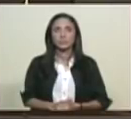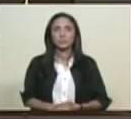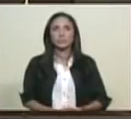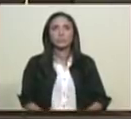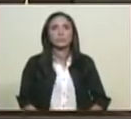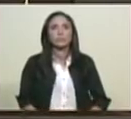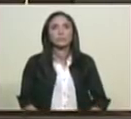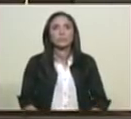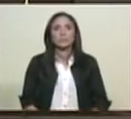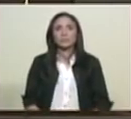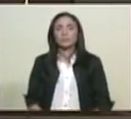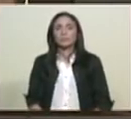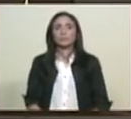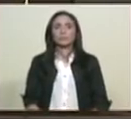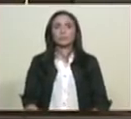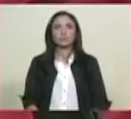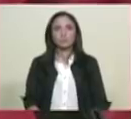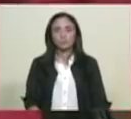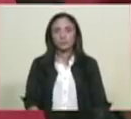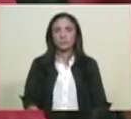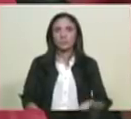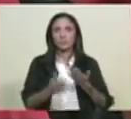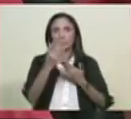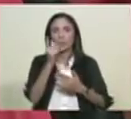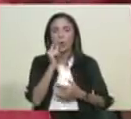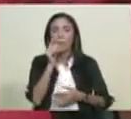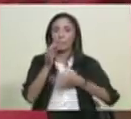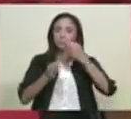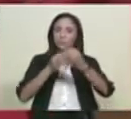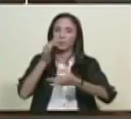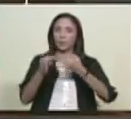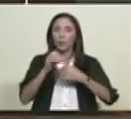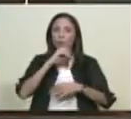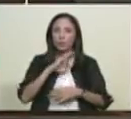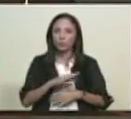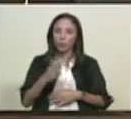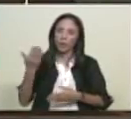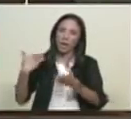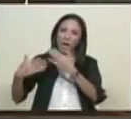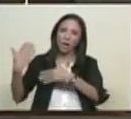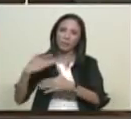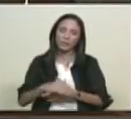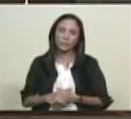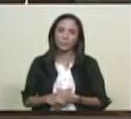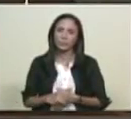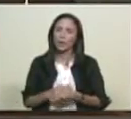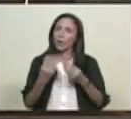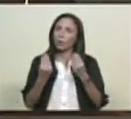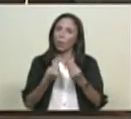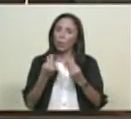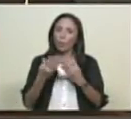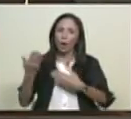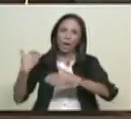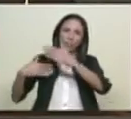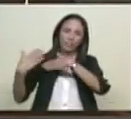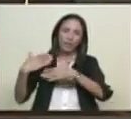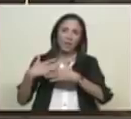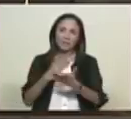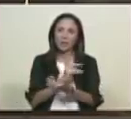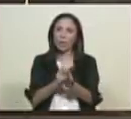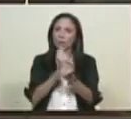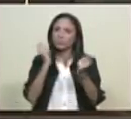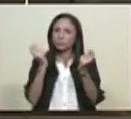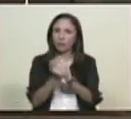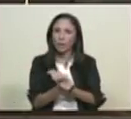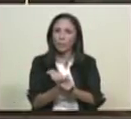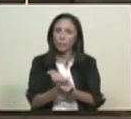usted describió perfectamente el ambiente y el estado y el espíritu que se vivió entre